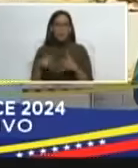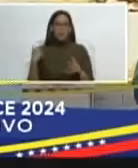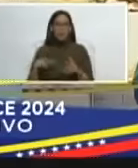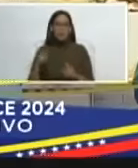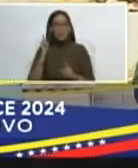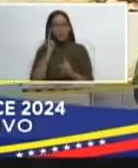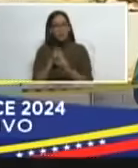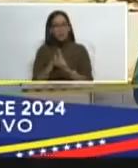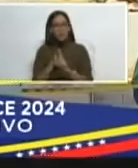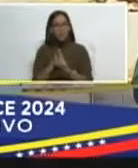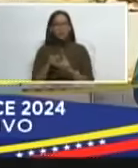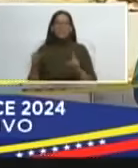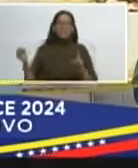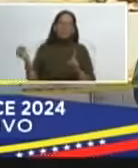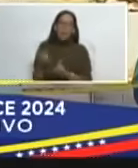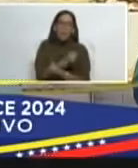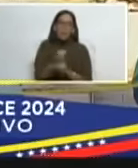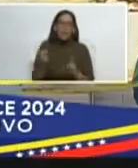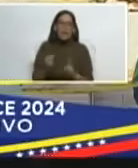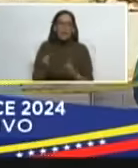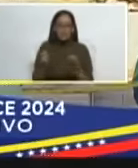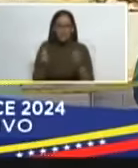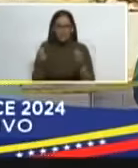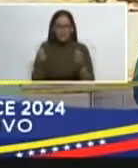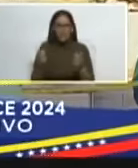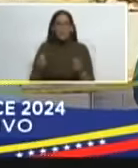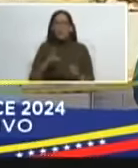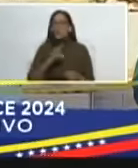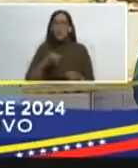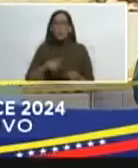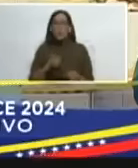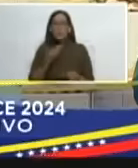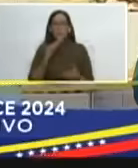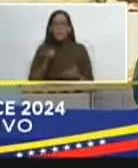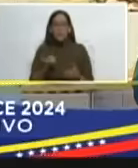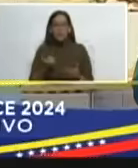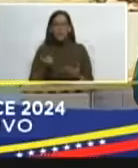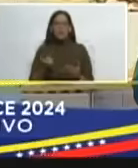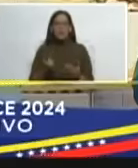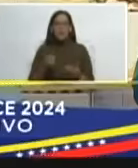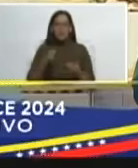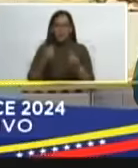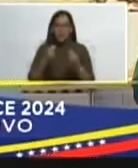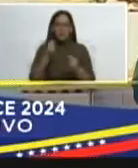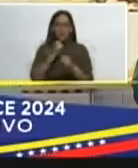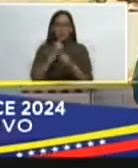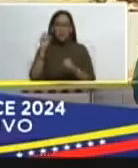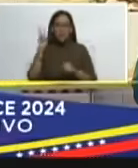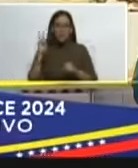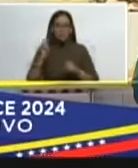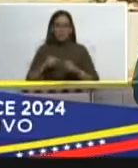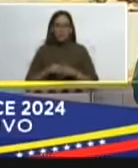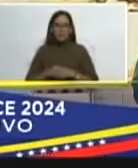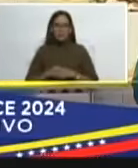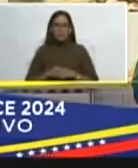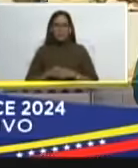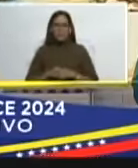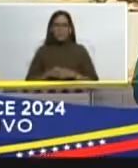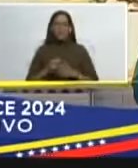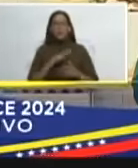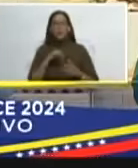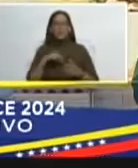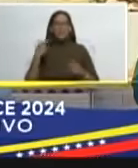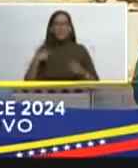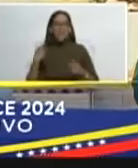objetivo de golpearnos los ingresos para que no podamos mejorar los ingresos de los trabajadores en Venezuela. Y nosotros tenemos